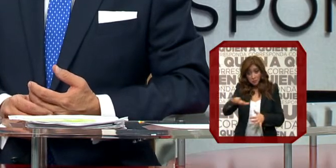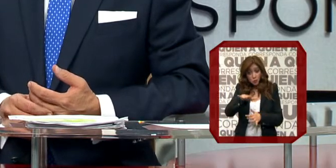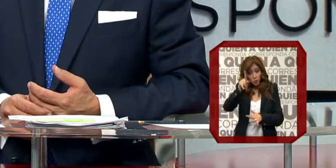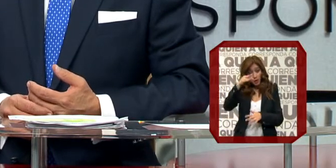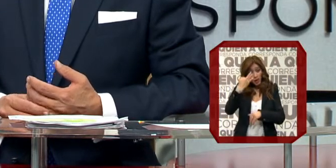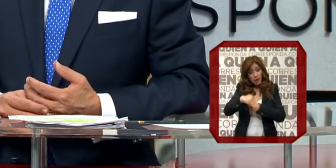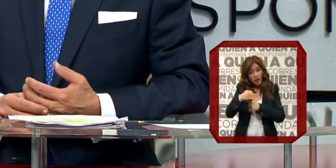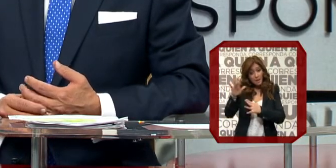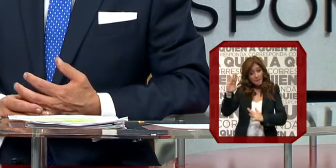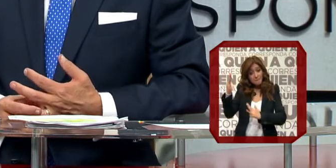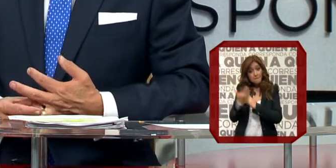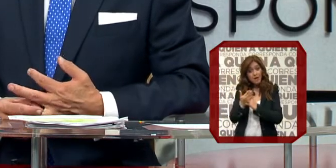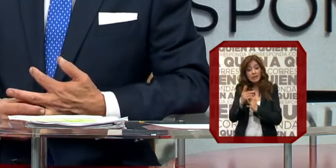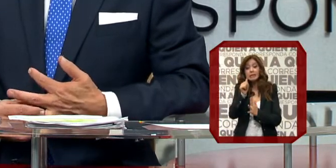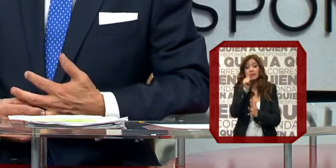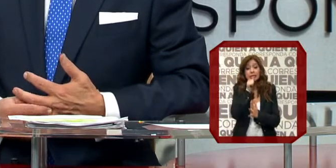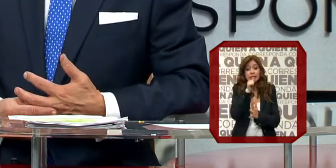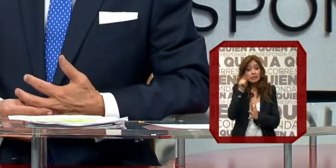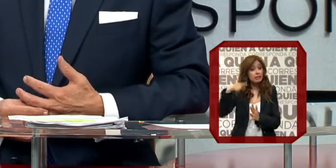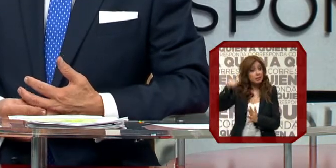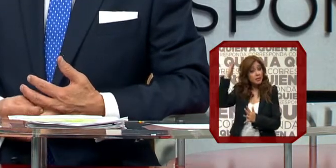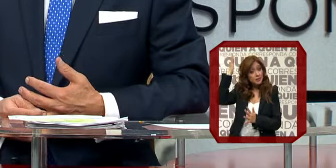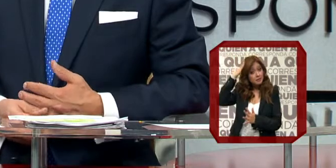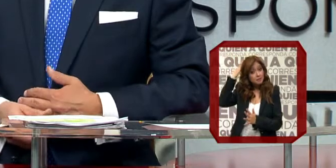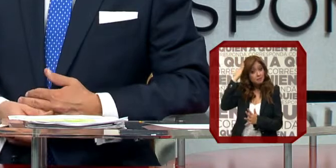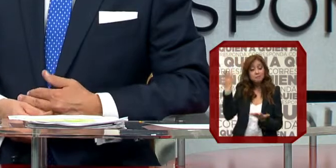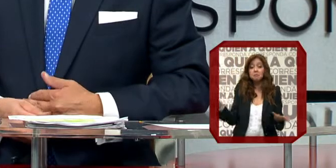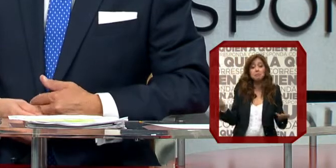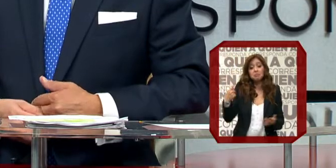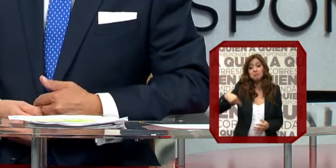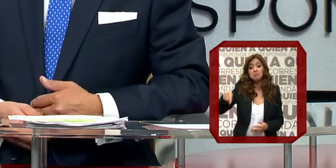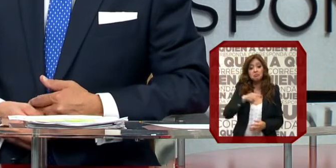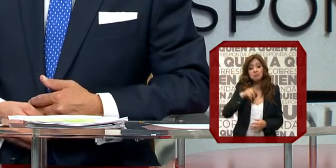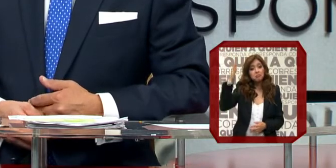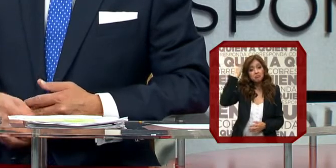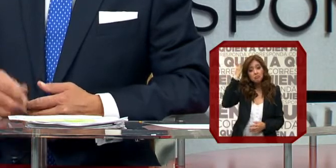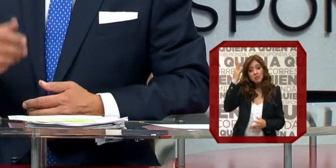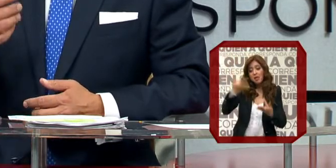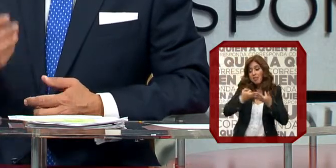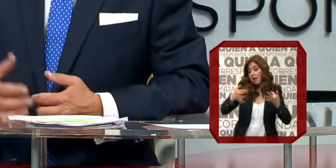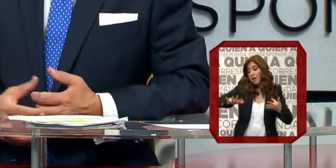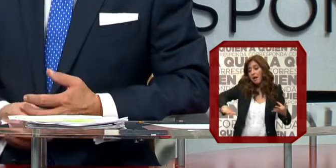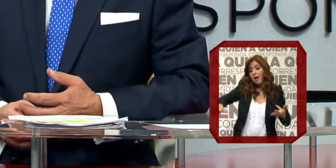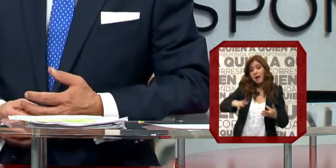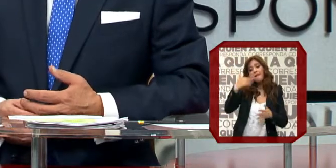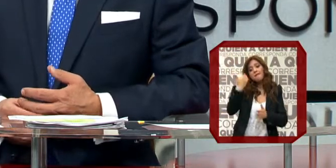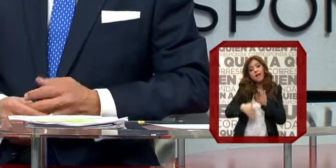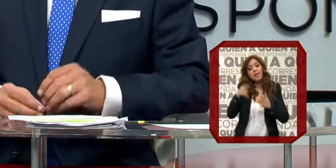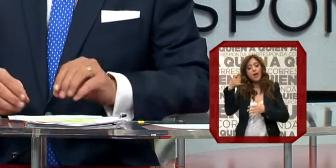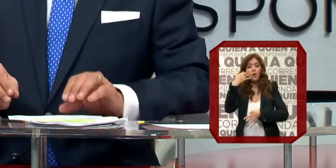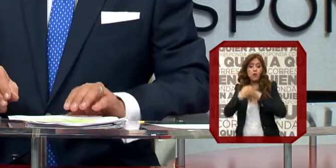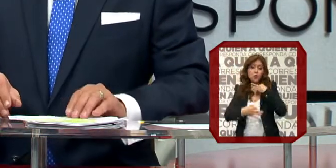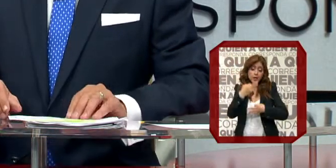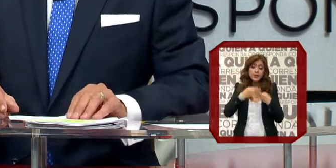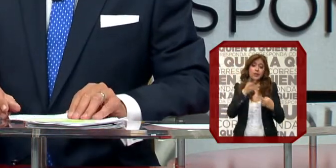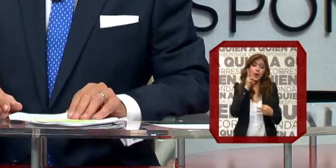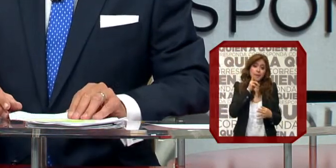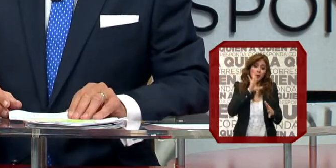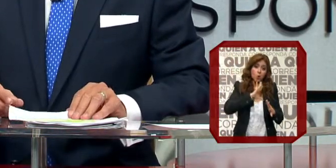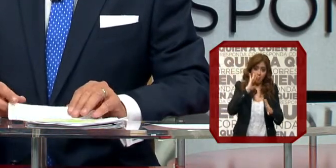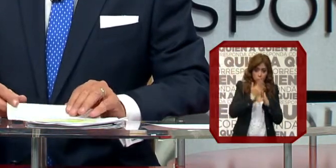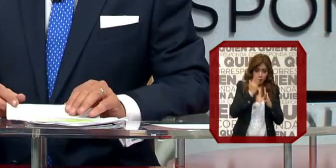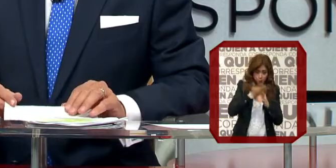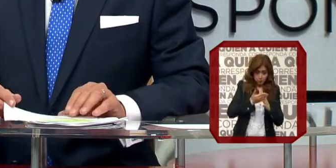un trozo y ese trozo no está dividido ante la autoridad, pues para la autoridad sigue siendo un terreno totote que hay que llevar a juicio y hay que ver cómo se hacen las